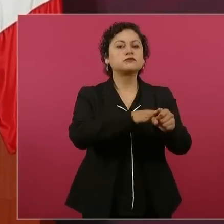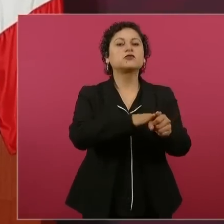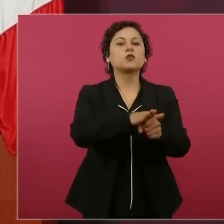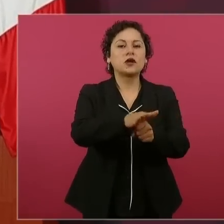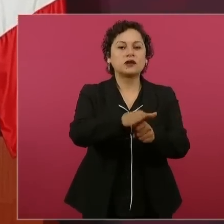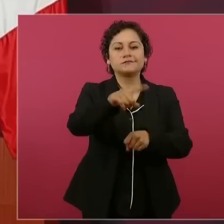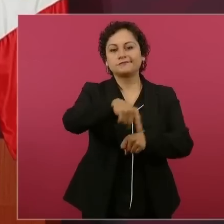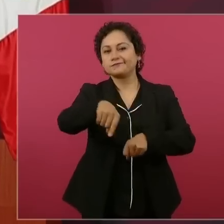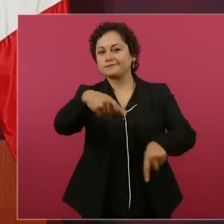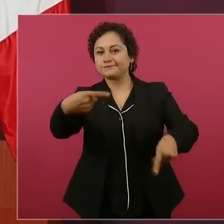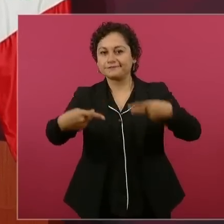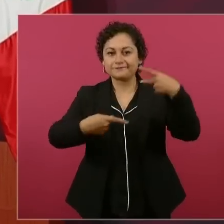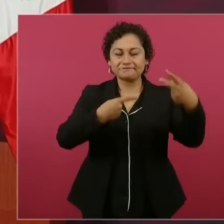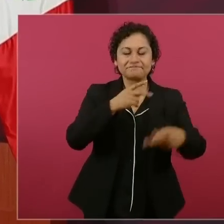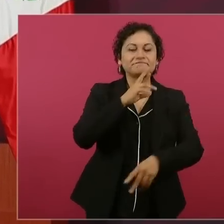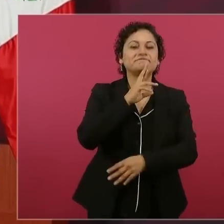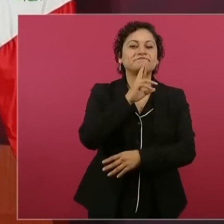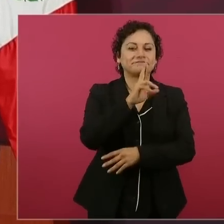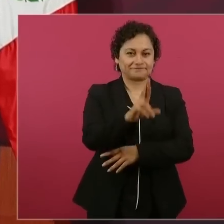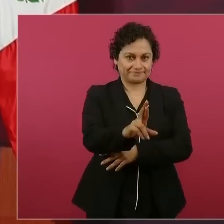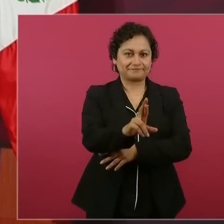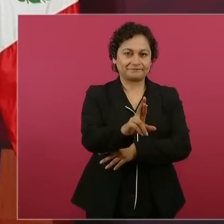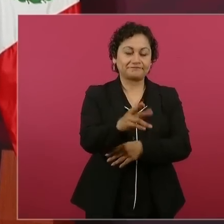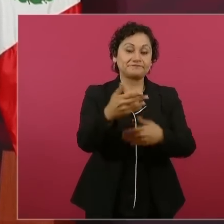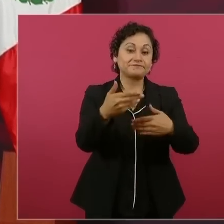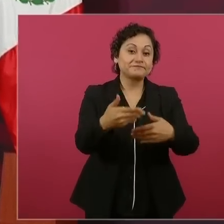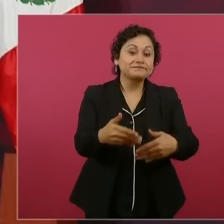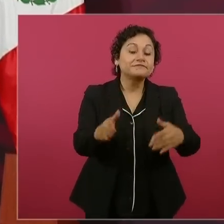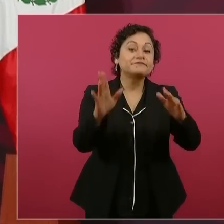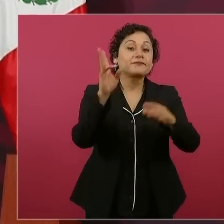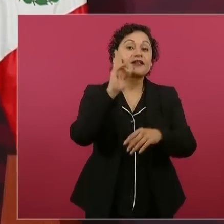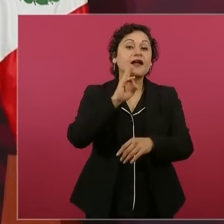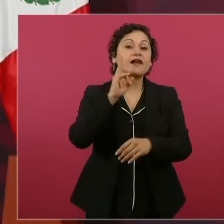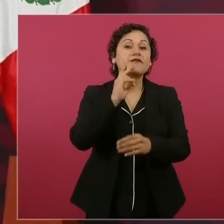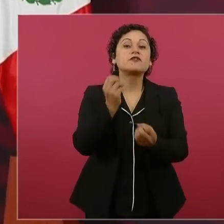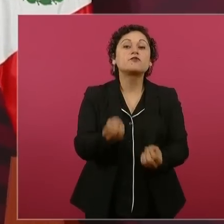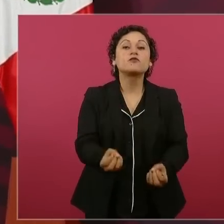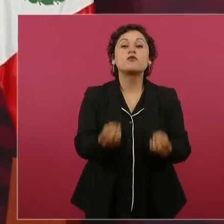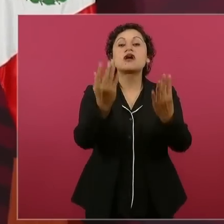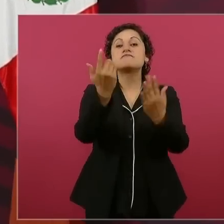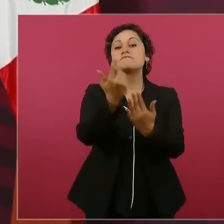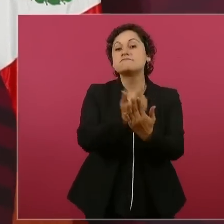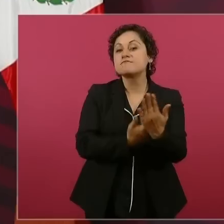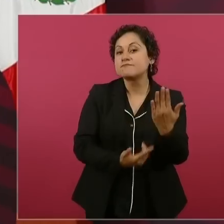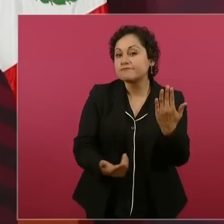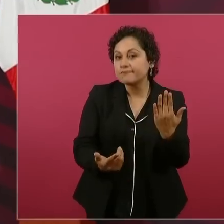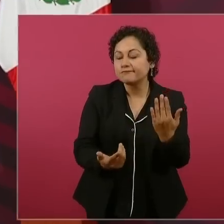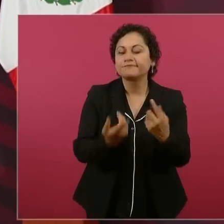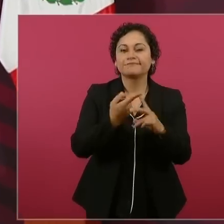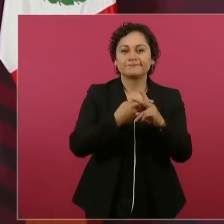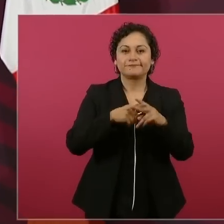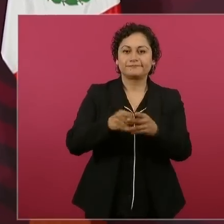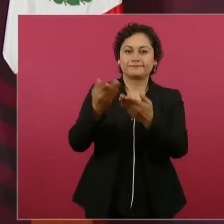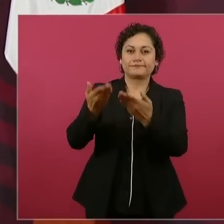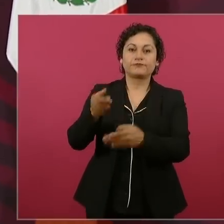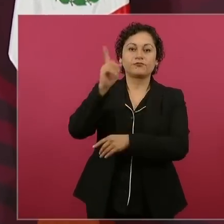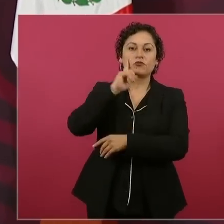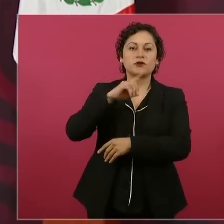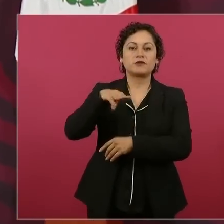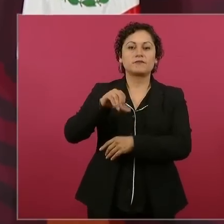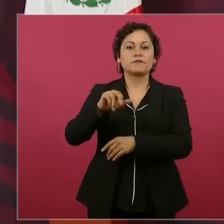y respuestas. A ver hasta dónde llegamos. Empieza Marta Obeso, que es la